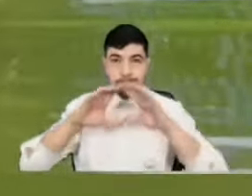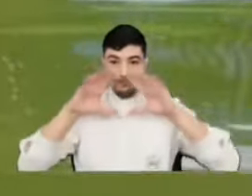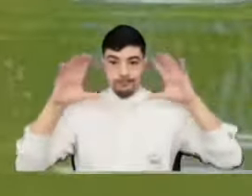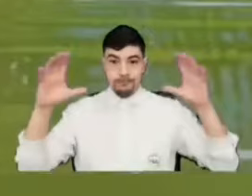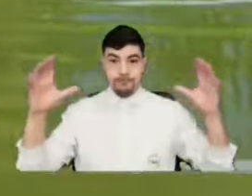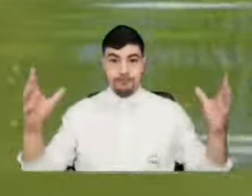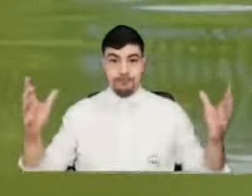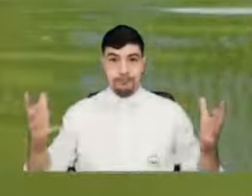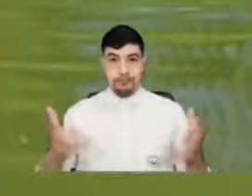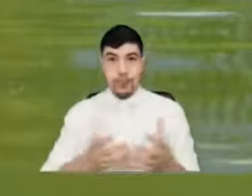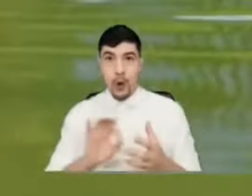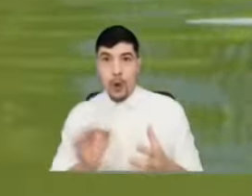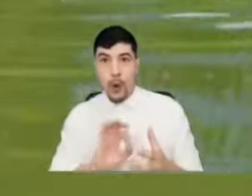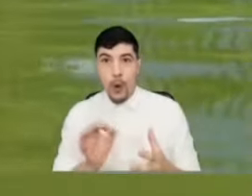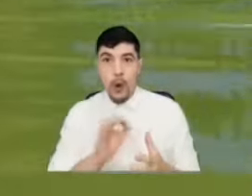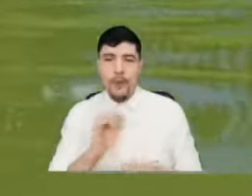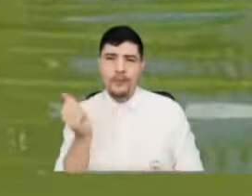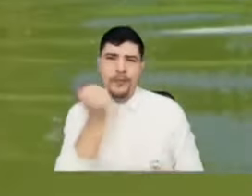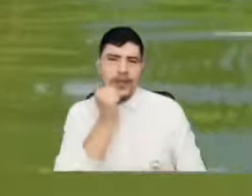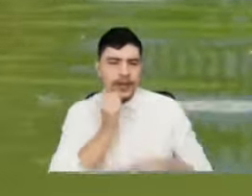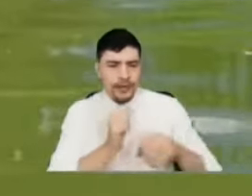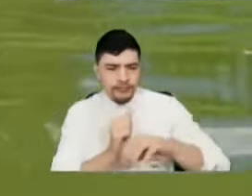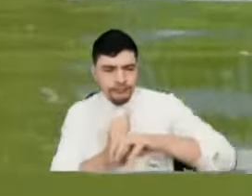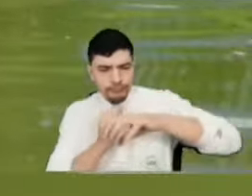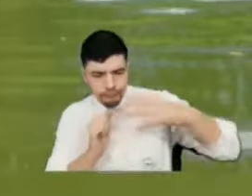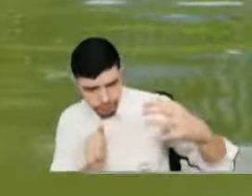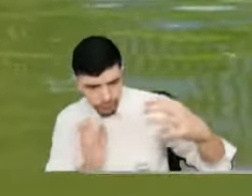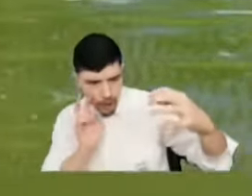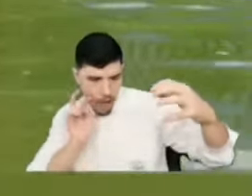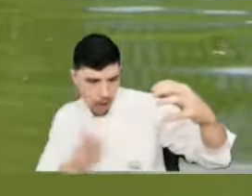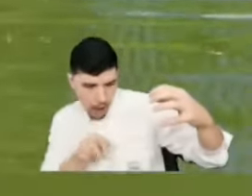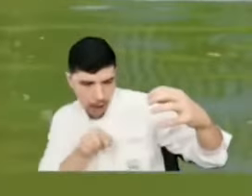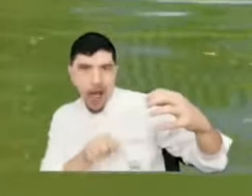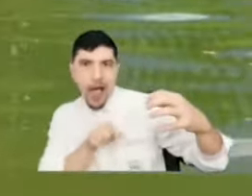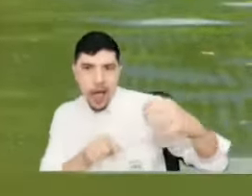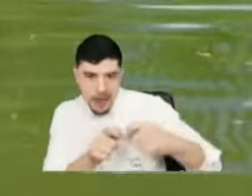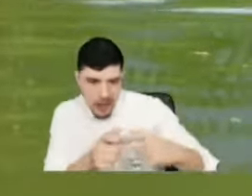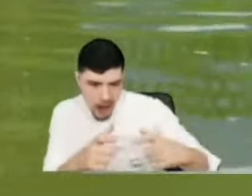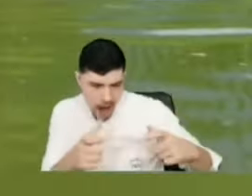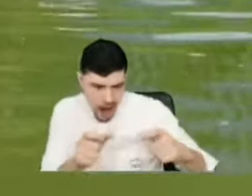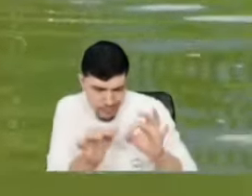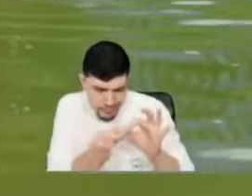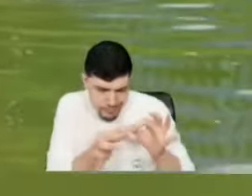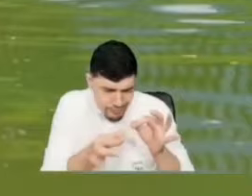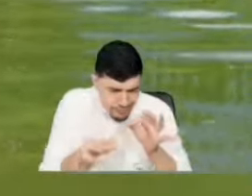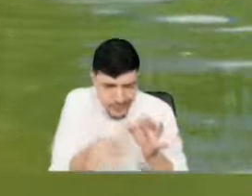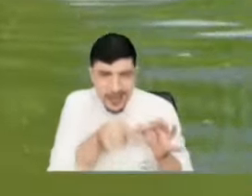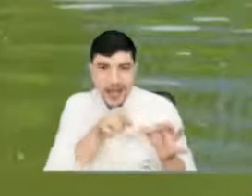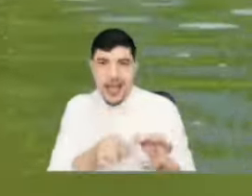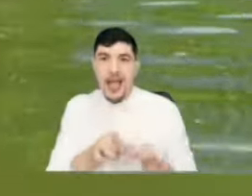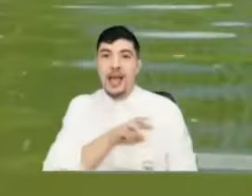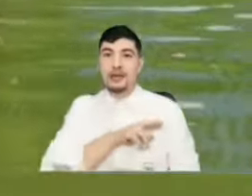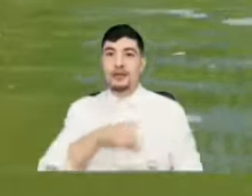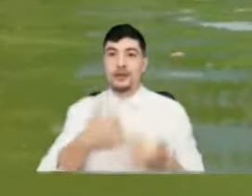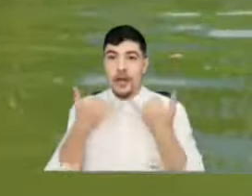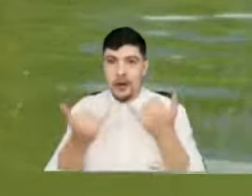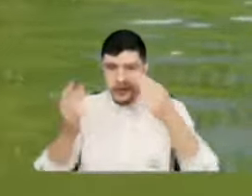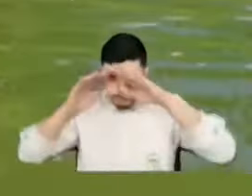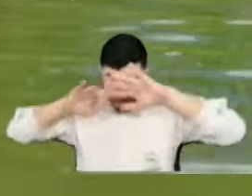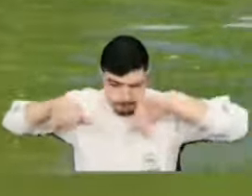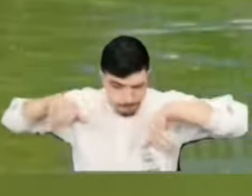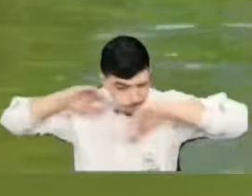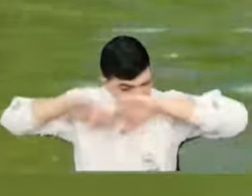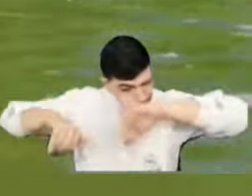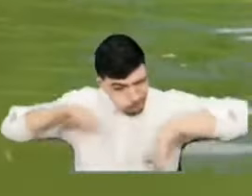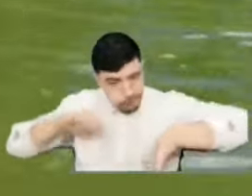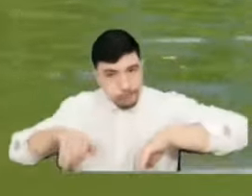una piedra lo encontramos y hoy estaremos profundizando aquí. Vamos a sumergirnos para ver qué tipo de ecosistema encontramos.